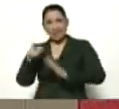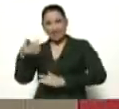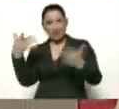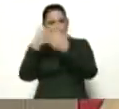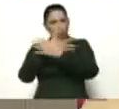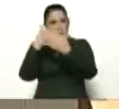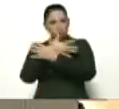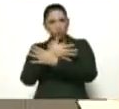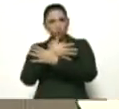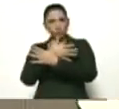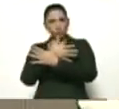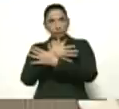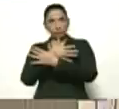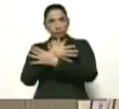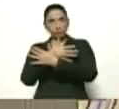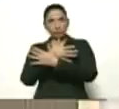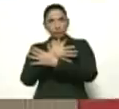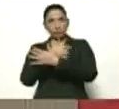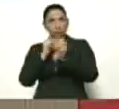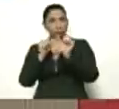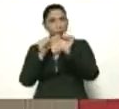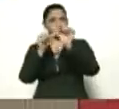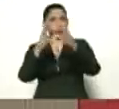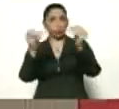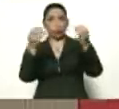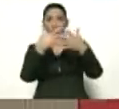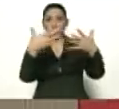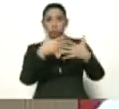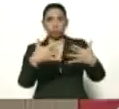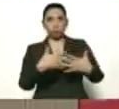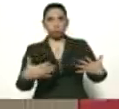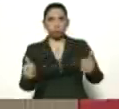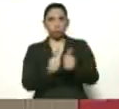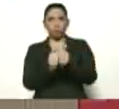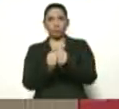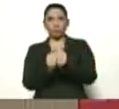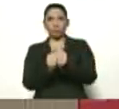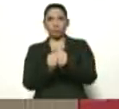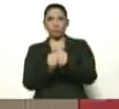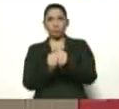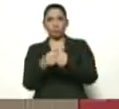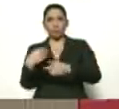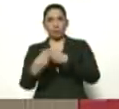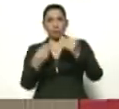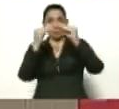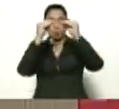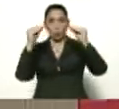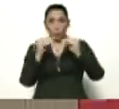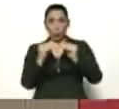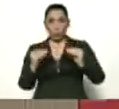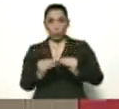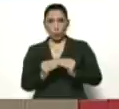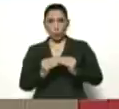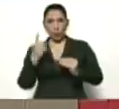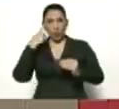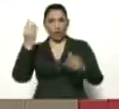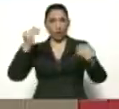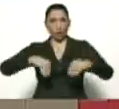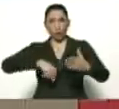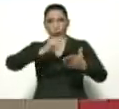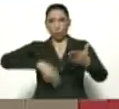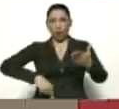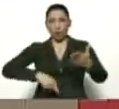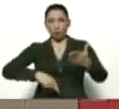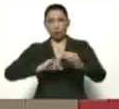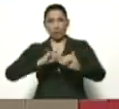coincide en todas sus letras lo que está establecido en este contrato que en efecto